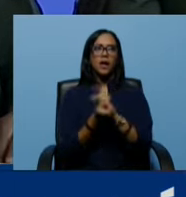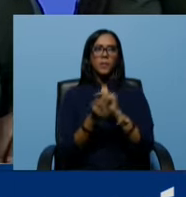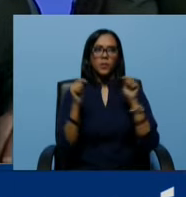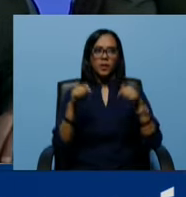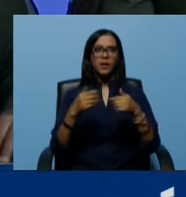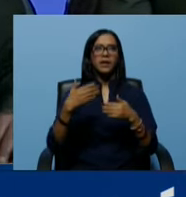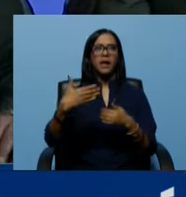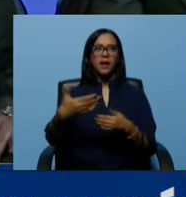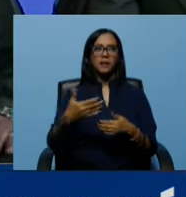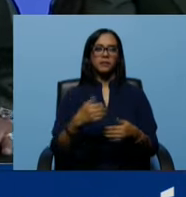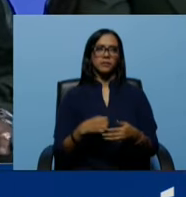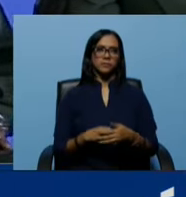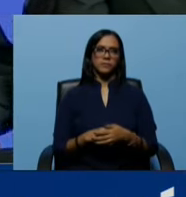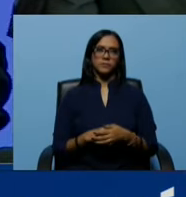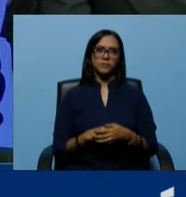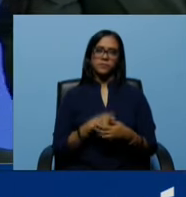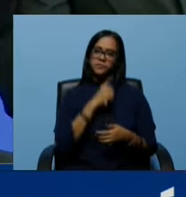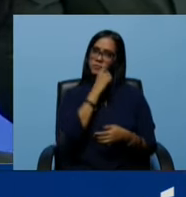adelante.